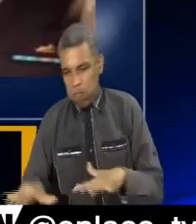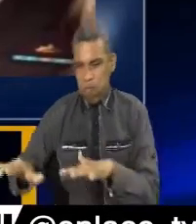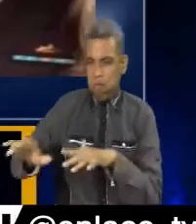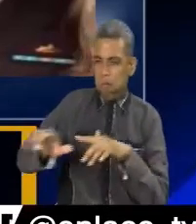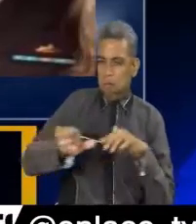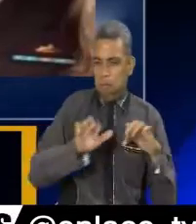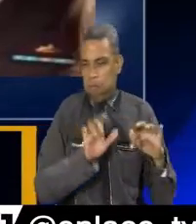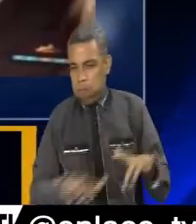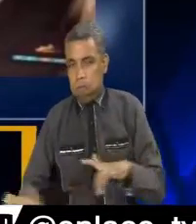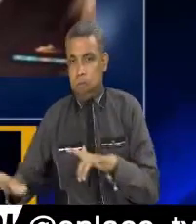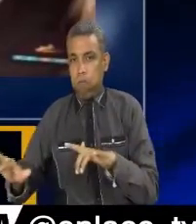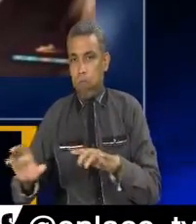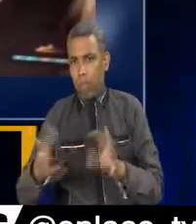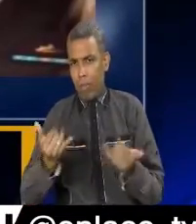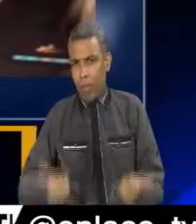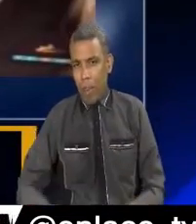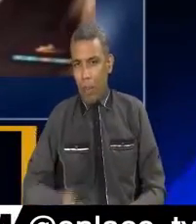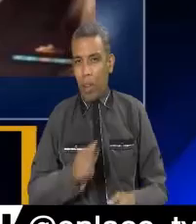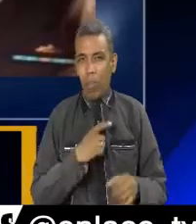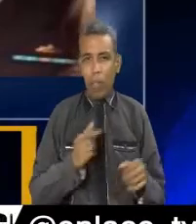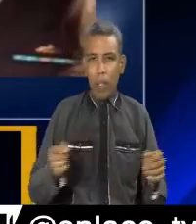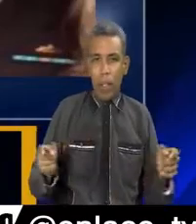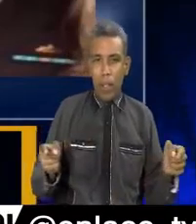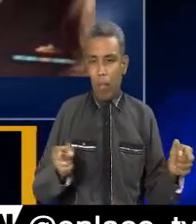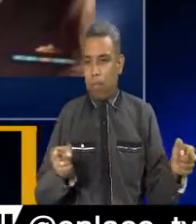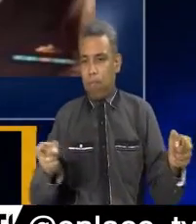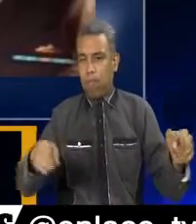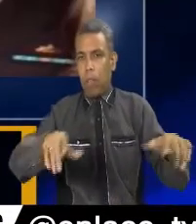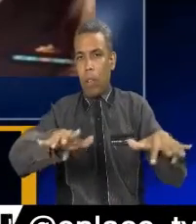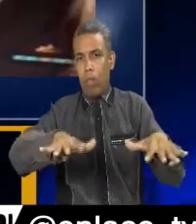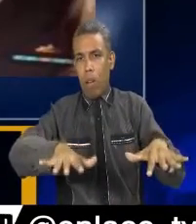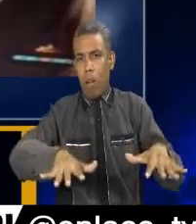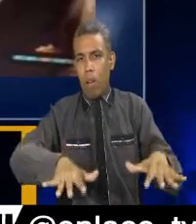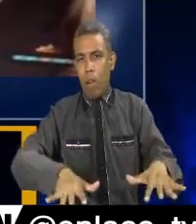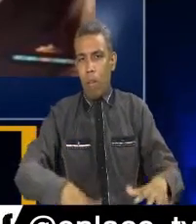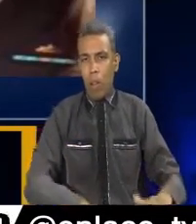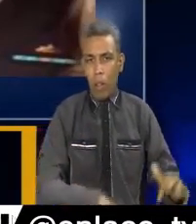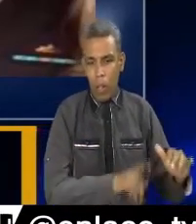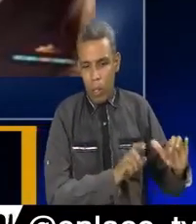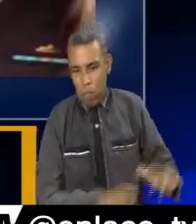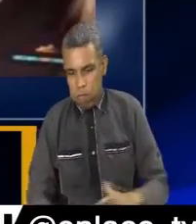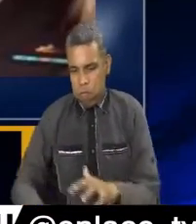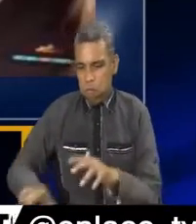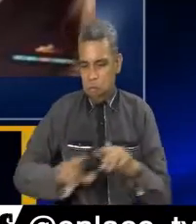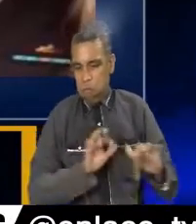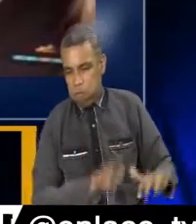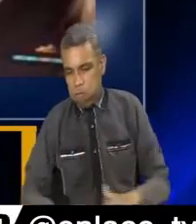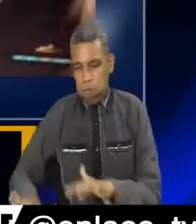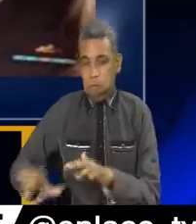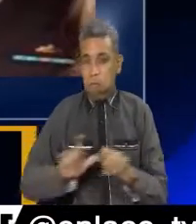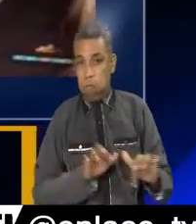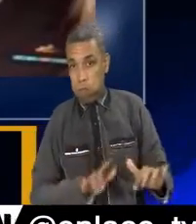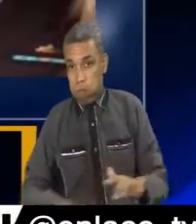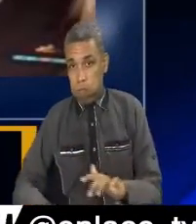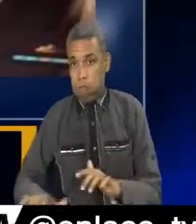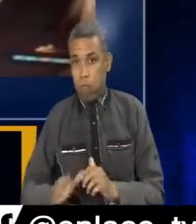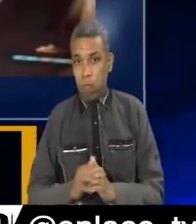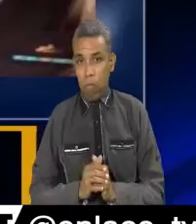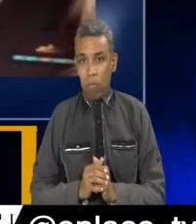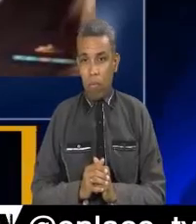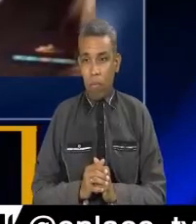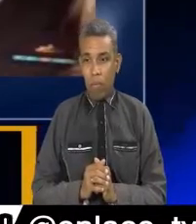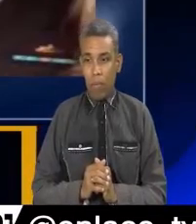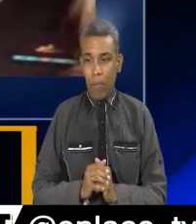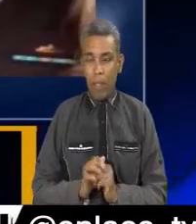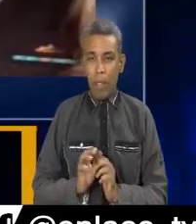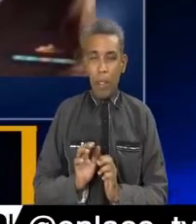el río está abajo, entonces se marca más ese afluente. Él puede tener un